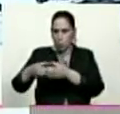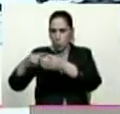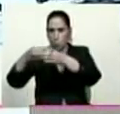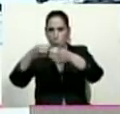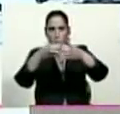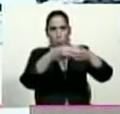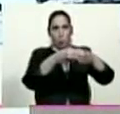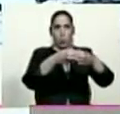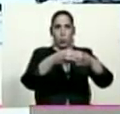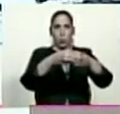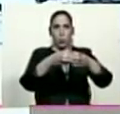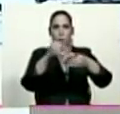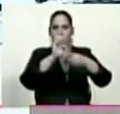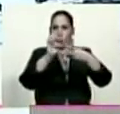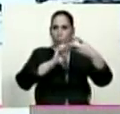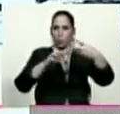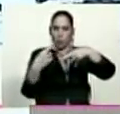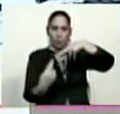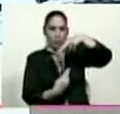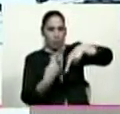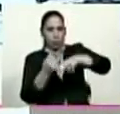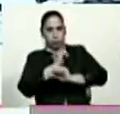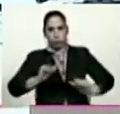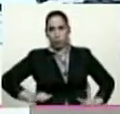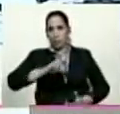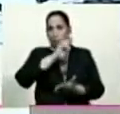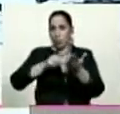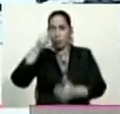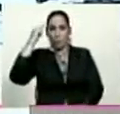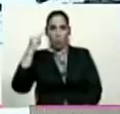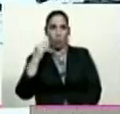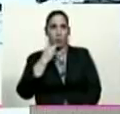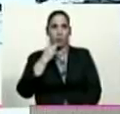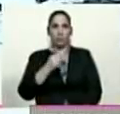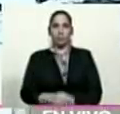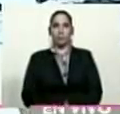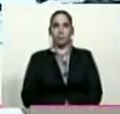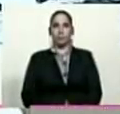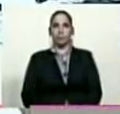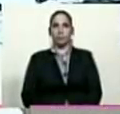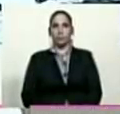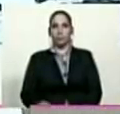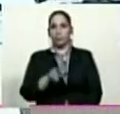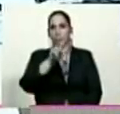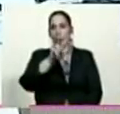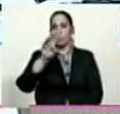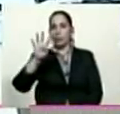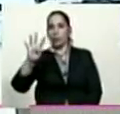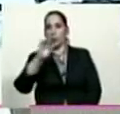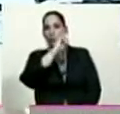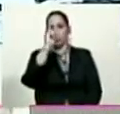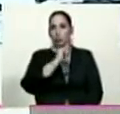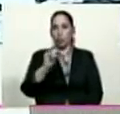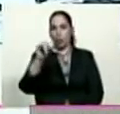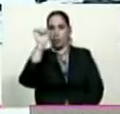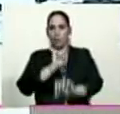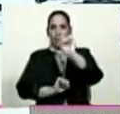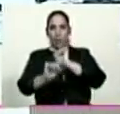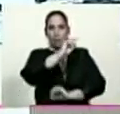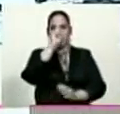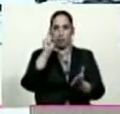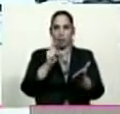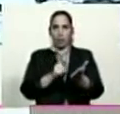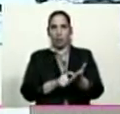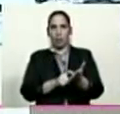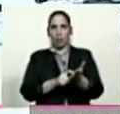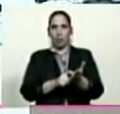la estructura revolucionaria de la Fuerza Armada Nacional Bolivariana, con las 24 zonas de defensa integral de